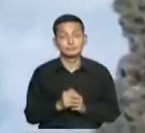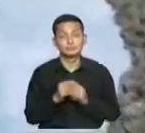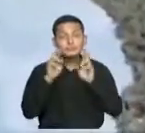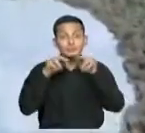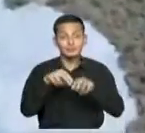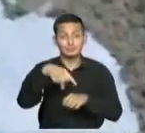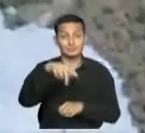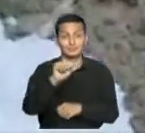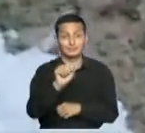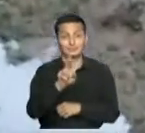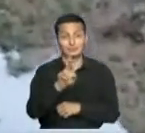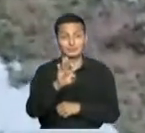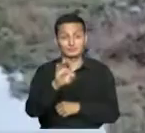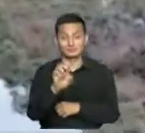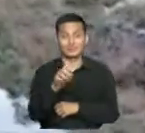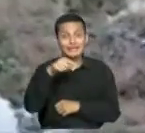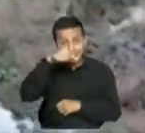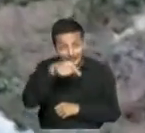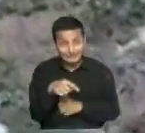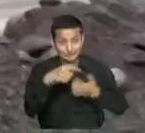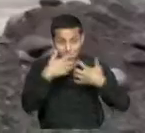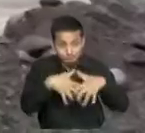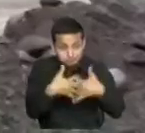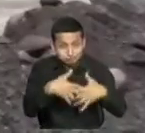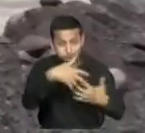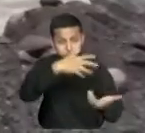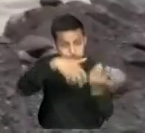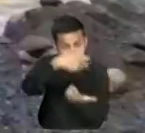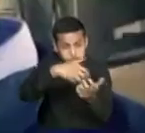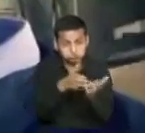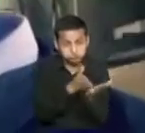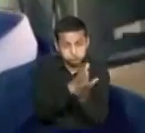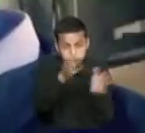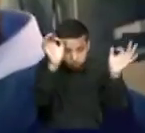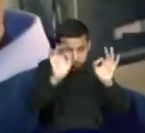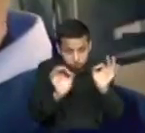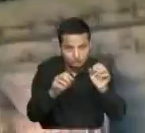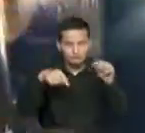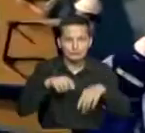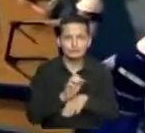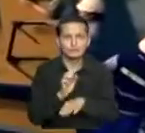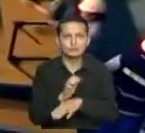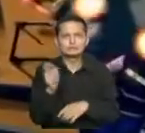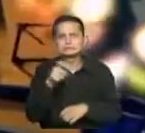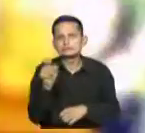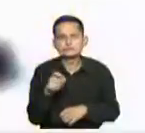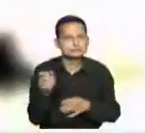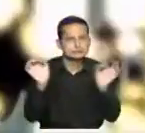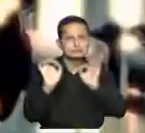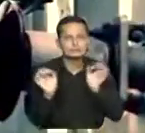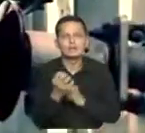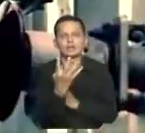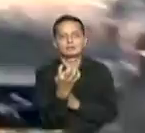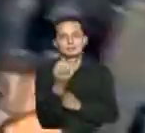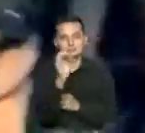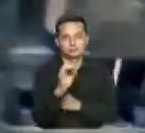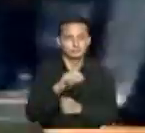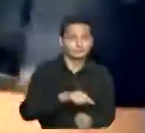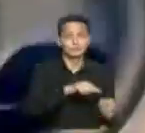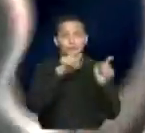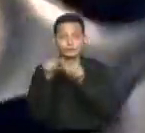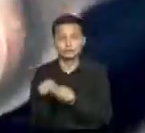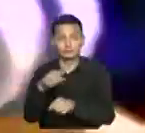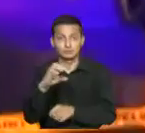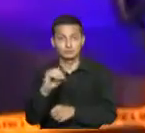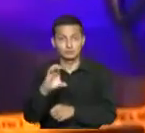Integral, esta central va a generar más o menos el 14% de la energía que requiere el Ecuador. Mientras que Coca-Codo es